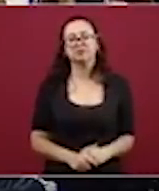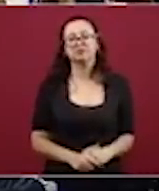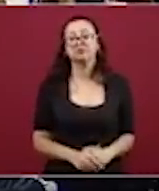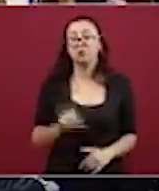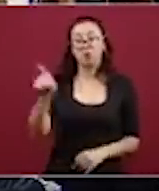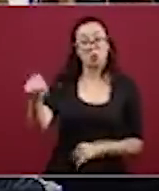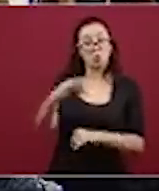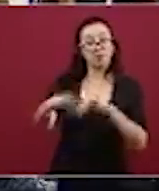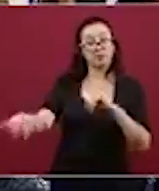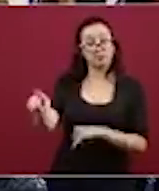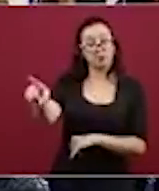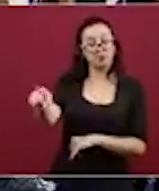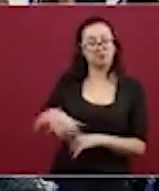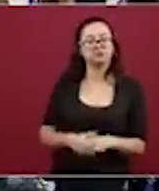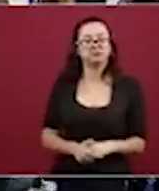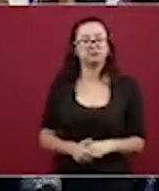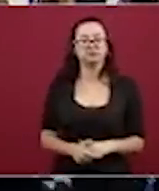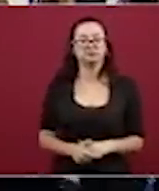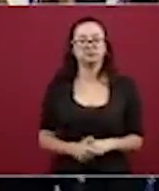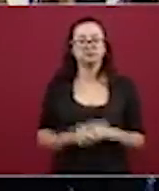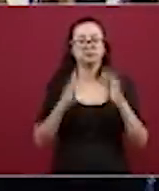Contigo terminamos, sí.